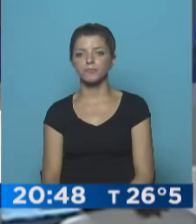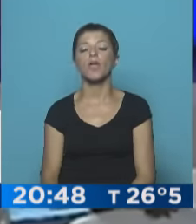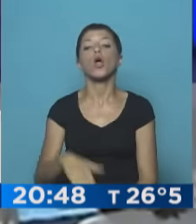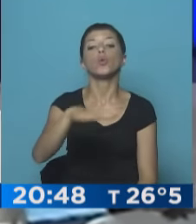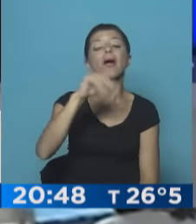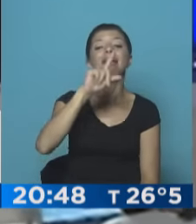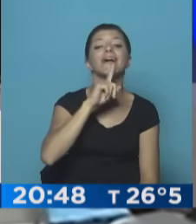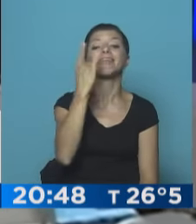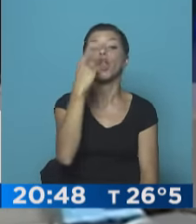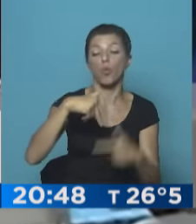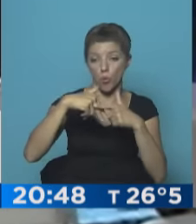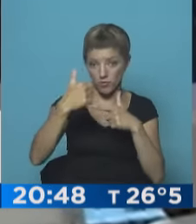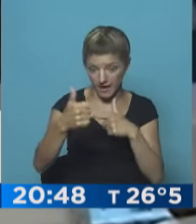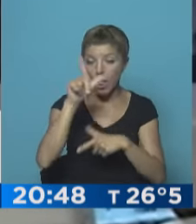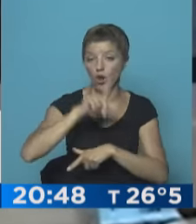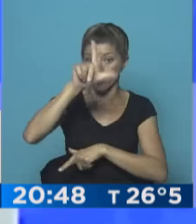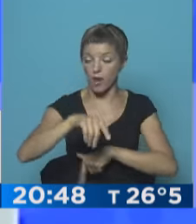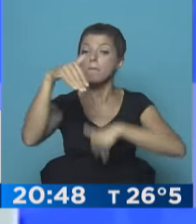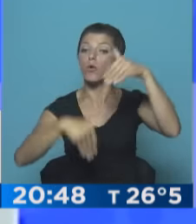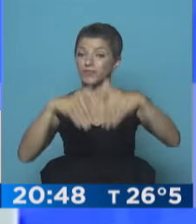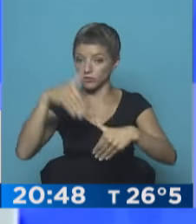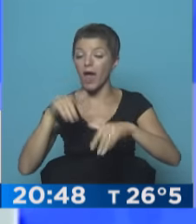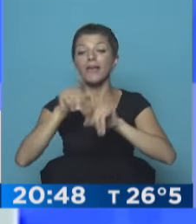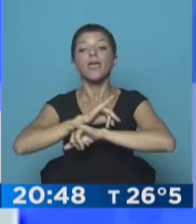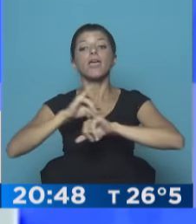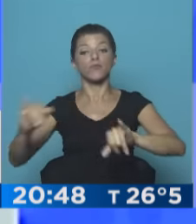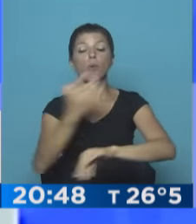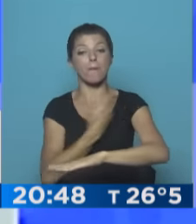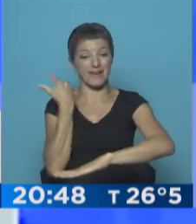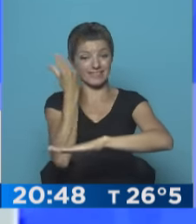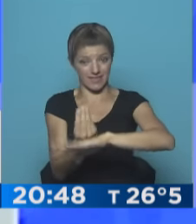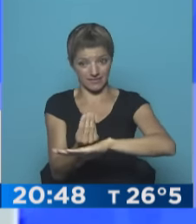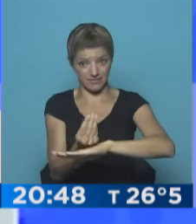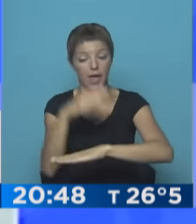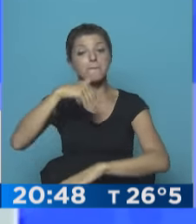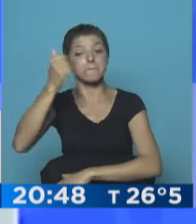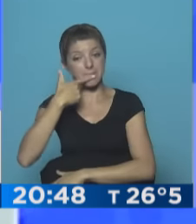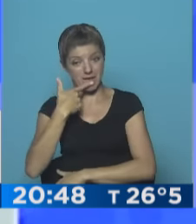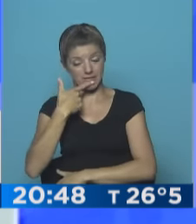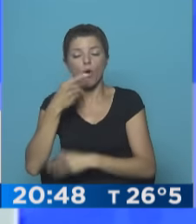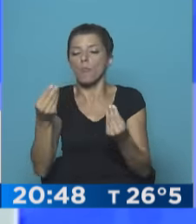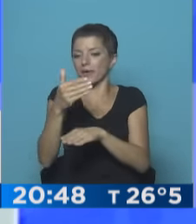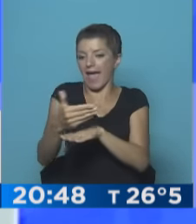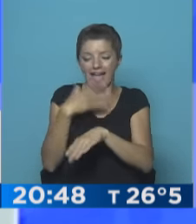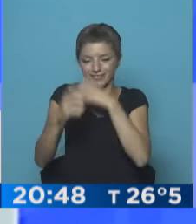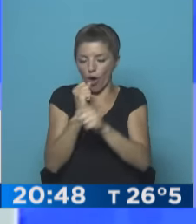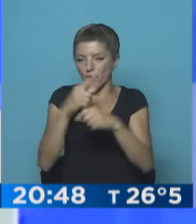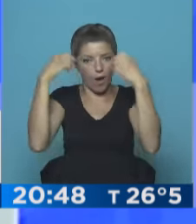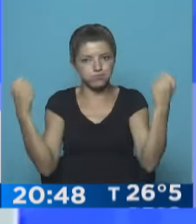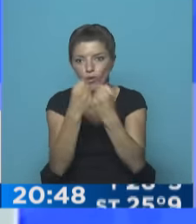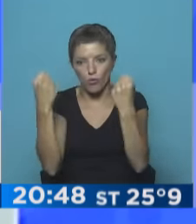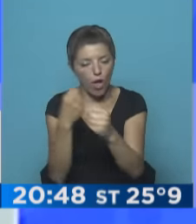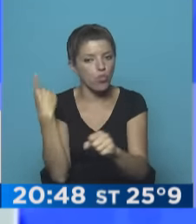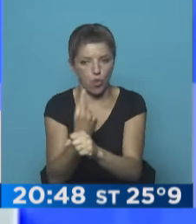Cataluña. El lunes, elecciones. Lo anunció el presidente catalán Artur Mas ante la imposibilidad de un acuerdo con la